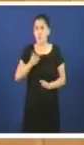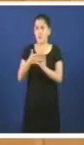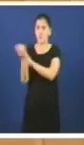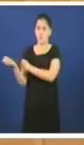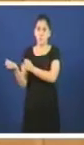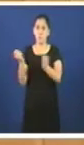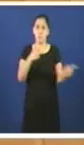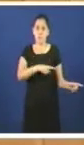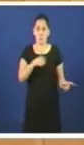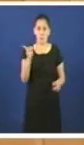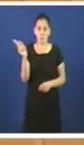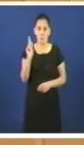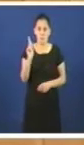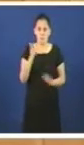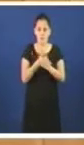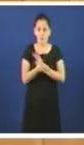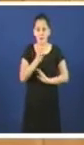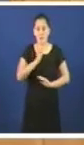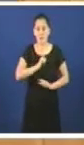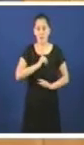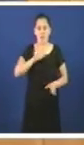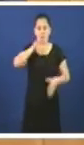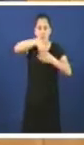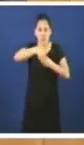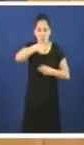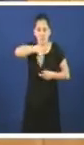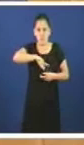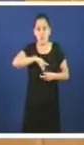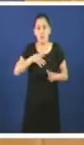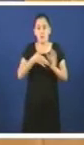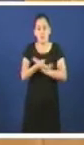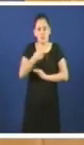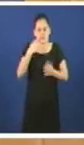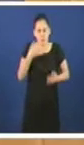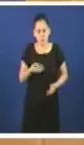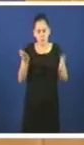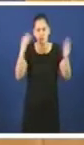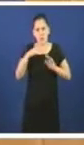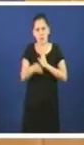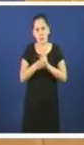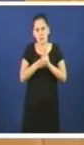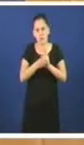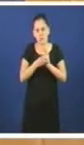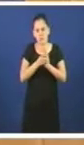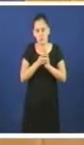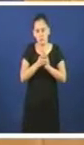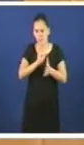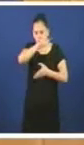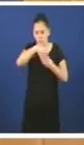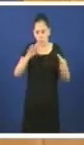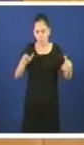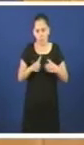lingua galega nos estamos convencidos de que no hay decreto de gobierno del partido popular que pueda tumbar